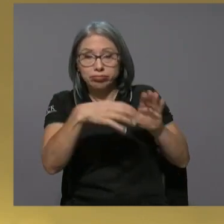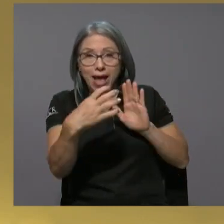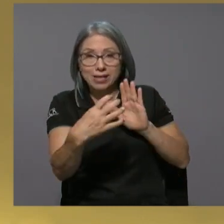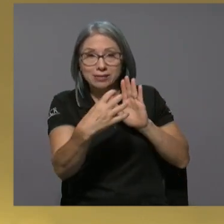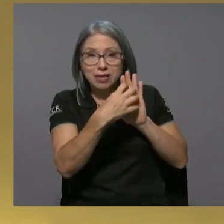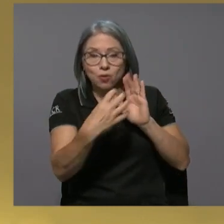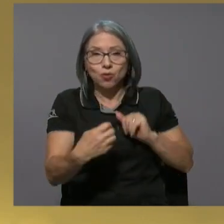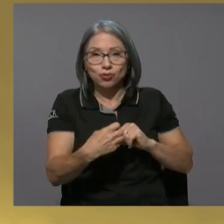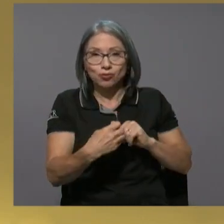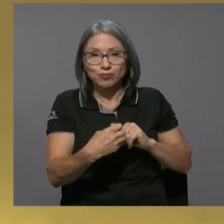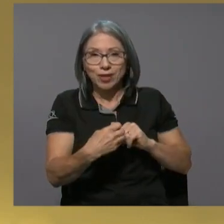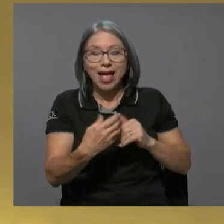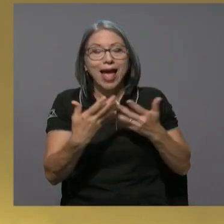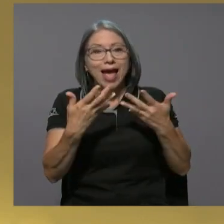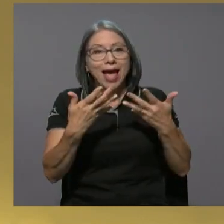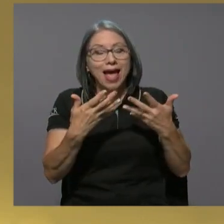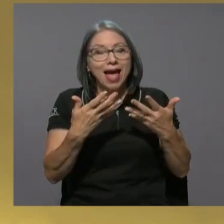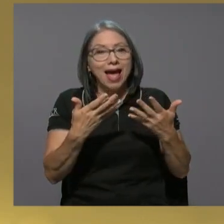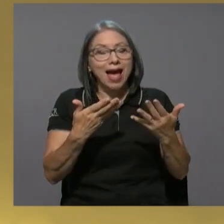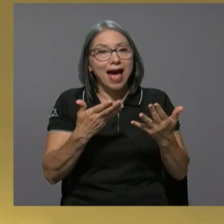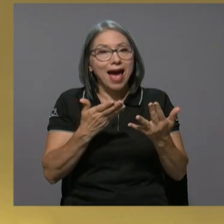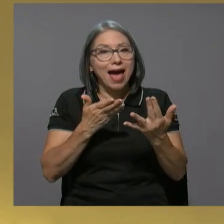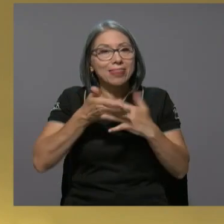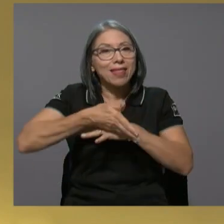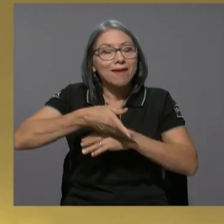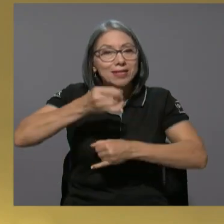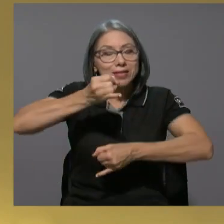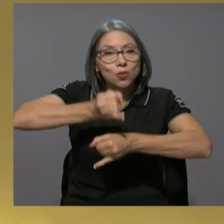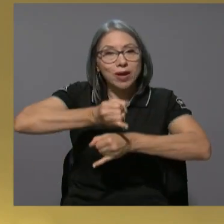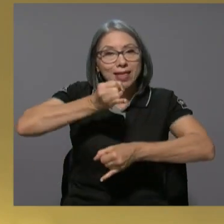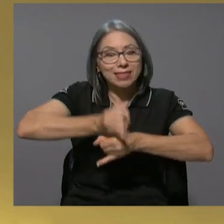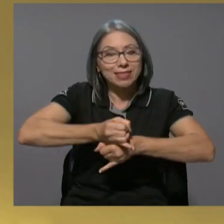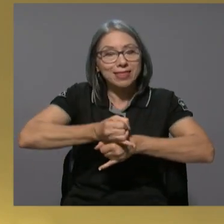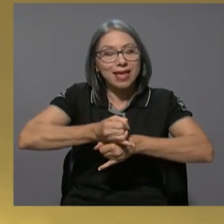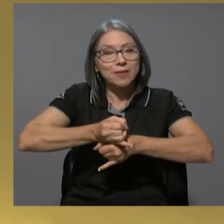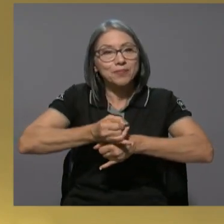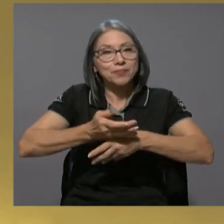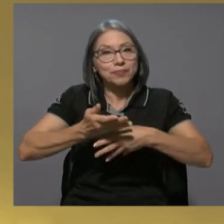a través de un ente